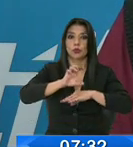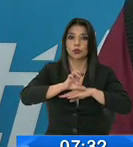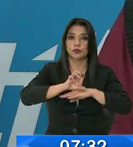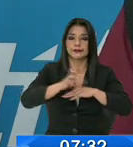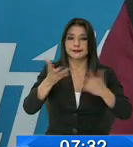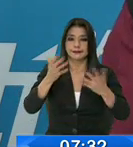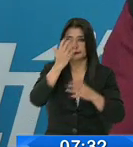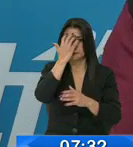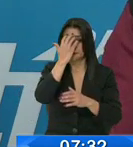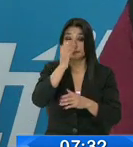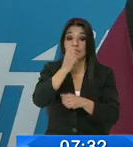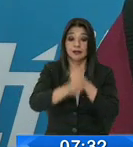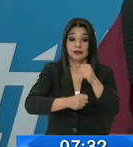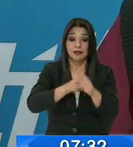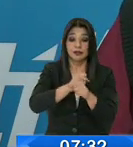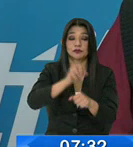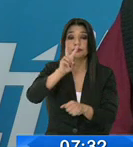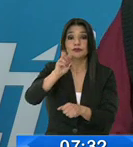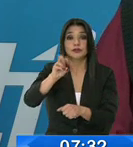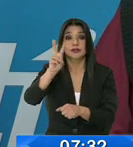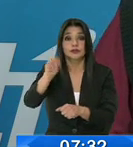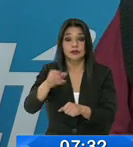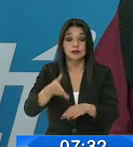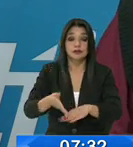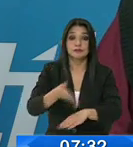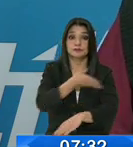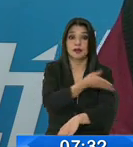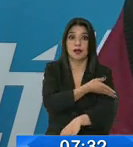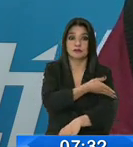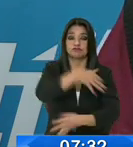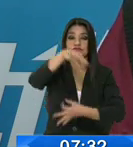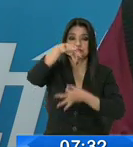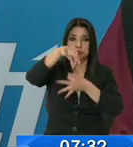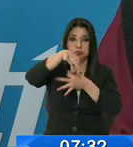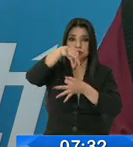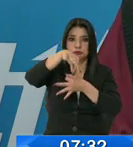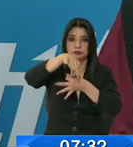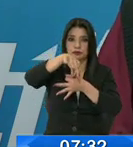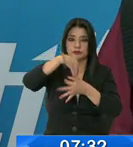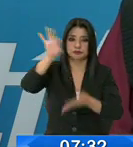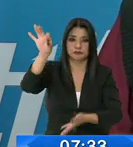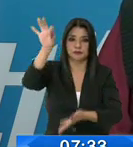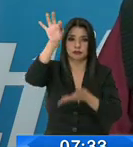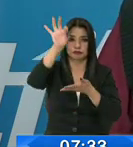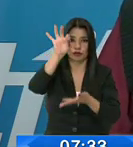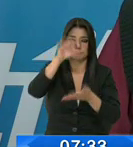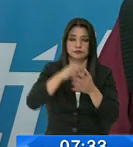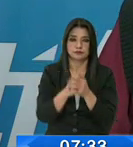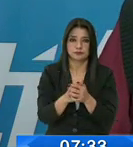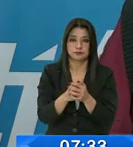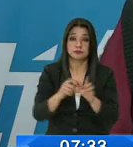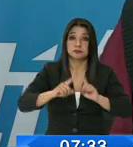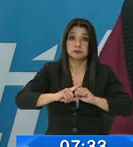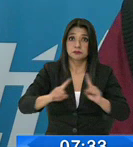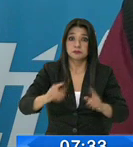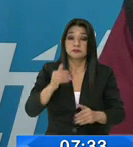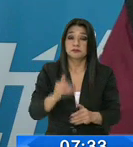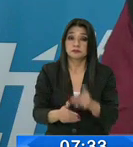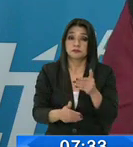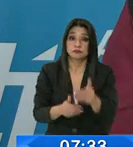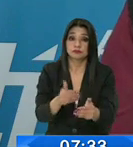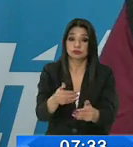2020 año preelectoral debido a los procesos judiciales que